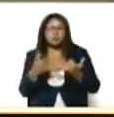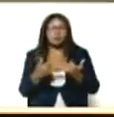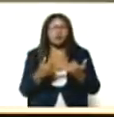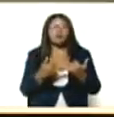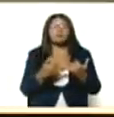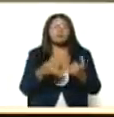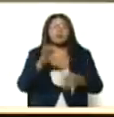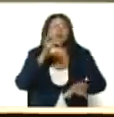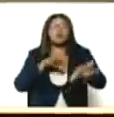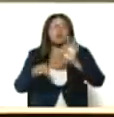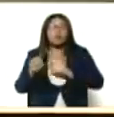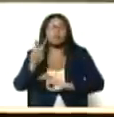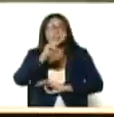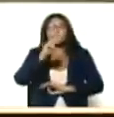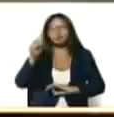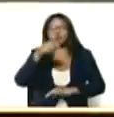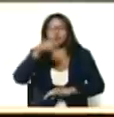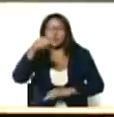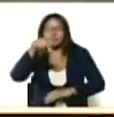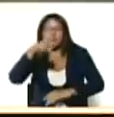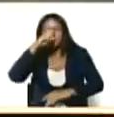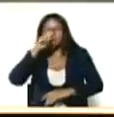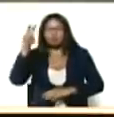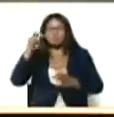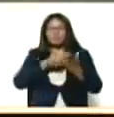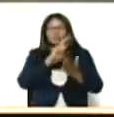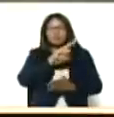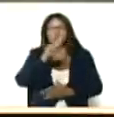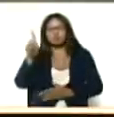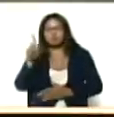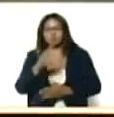del 21 de noviembre de este año 2021.